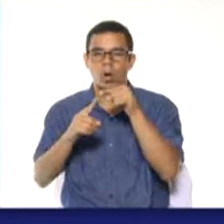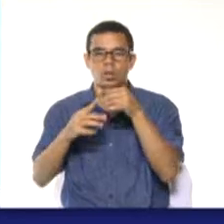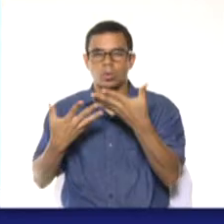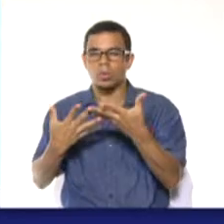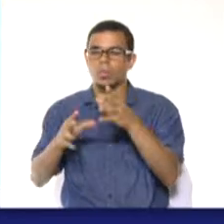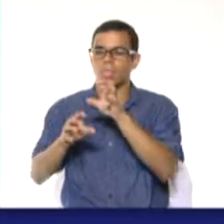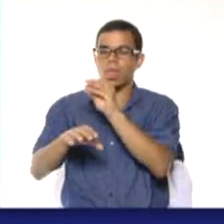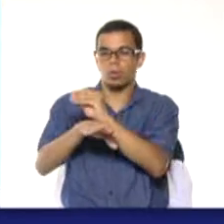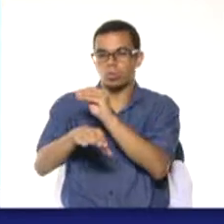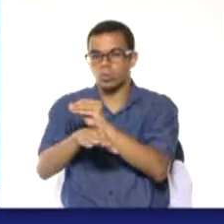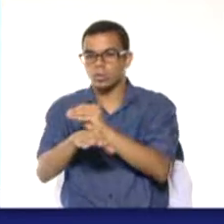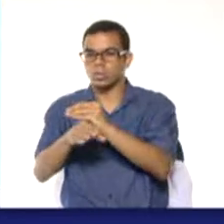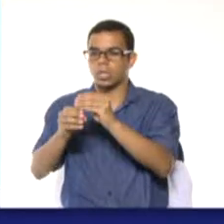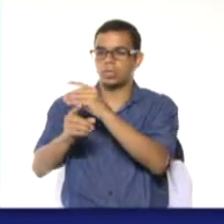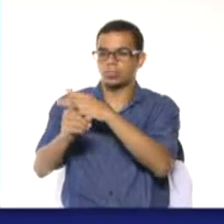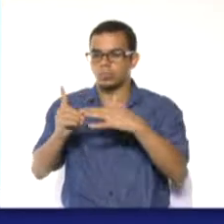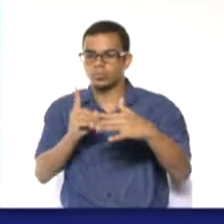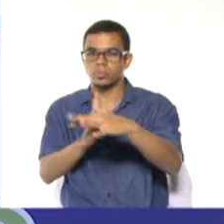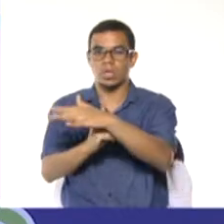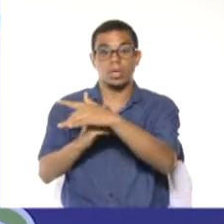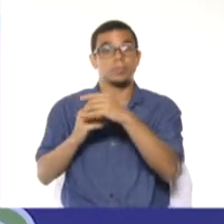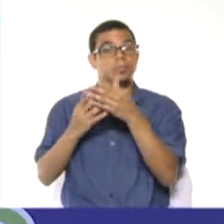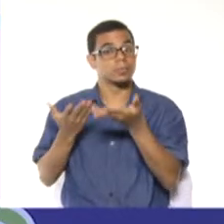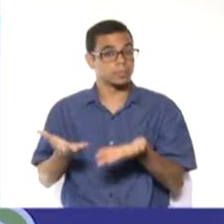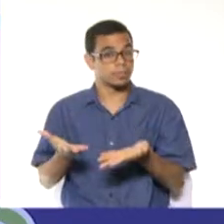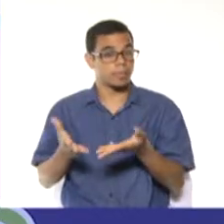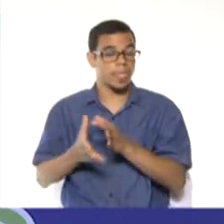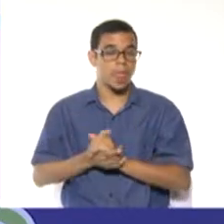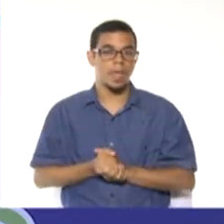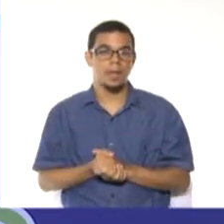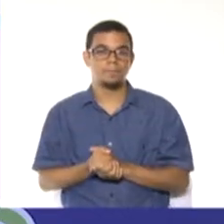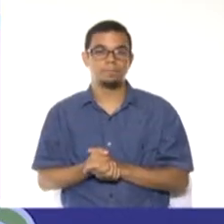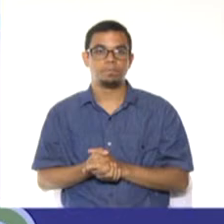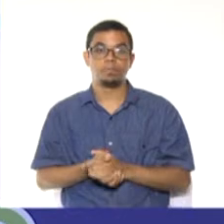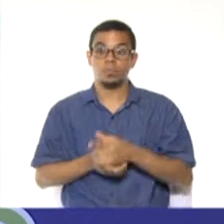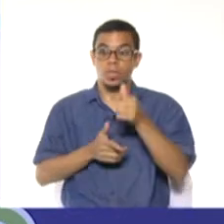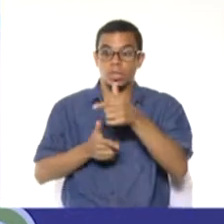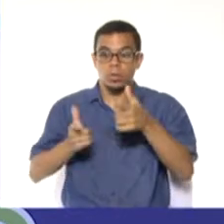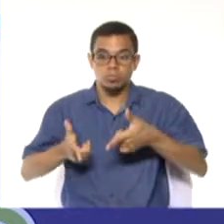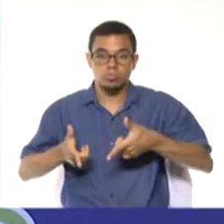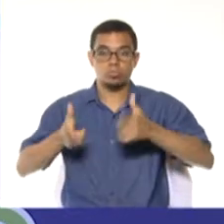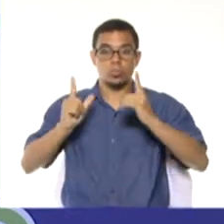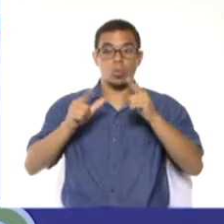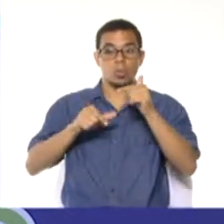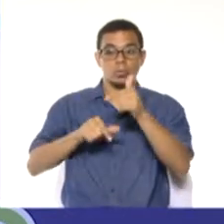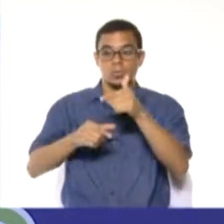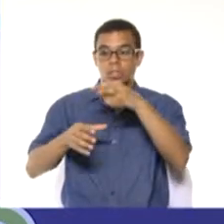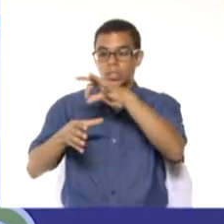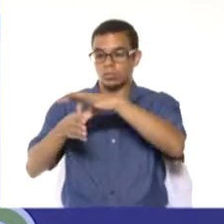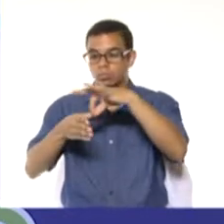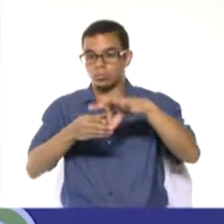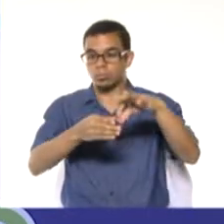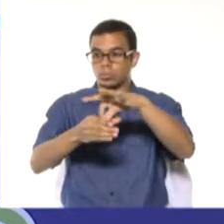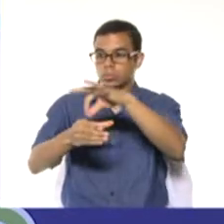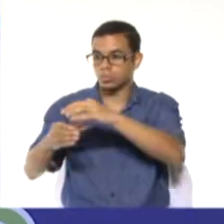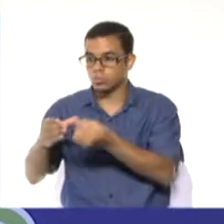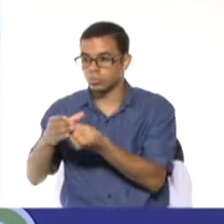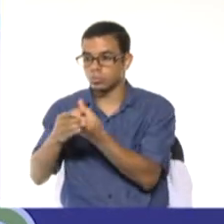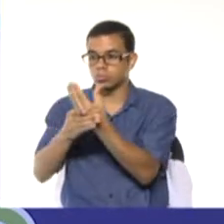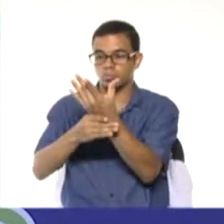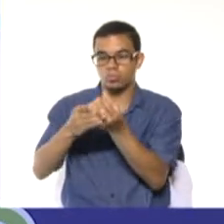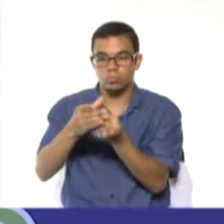perspectiva ecológica. ¿Por qué ecológica? Porque vamos a preservar el ambiente. Y esta a la vez nos va a permitir a nosotros que esos cultivos que nosotros obtengamos